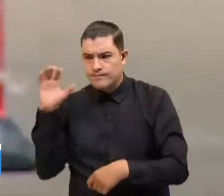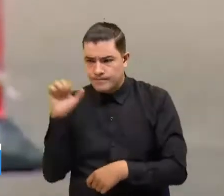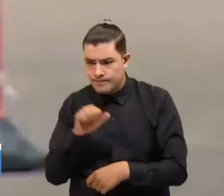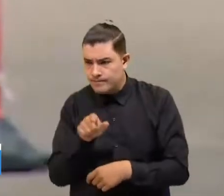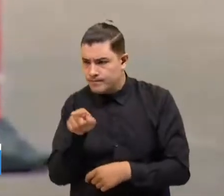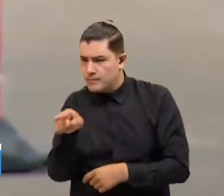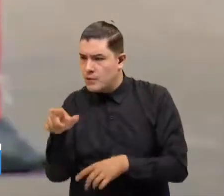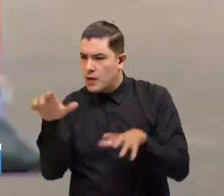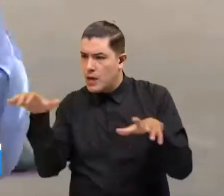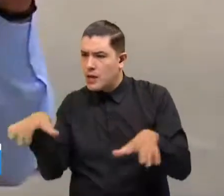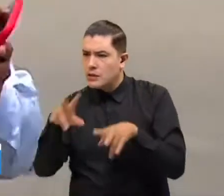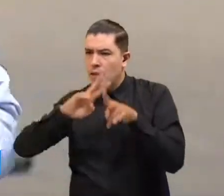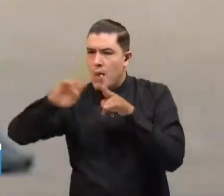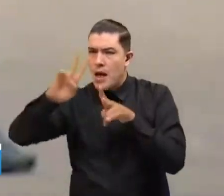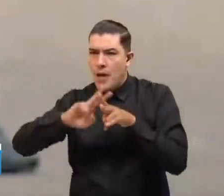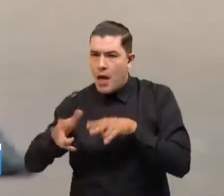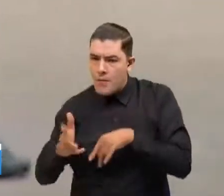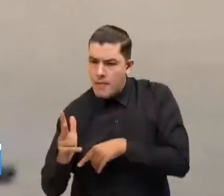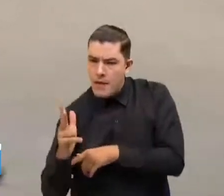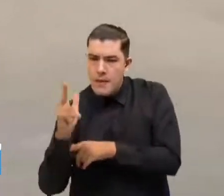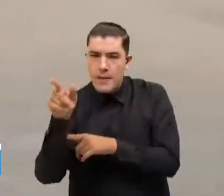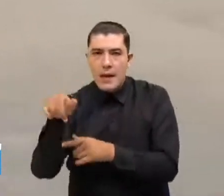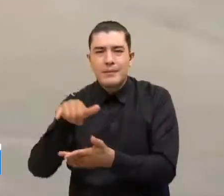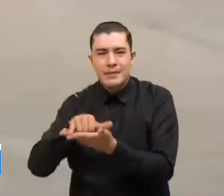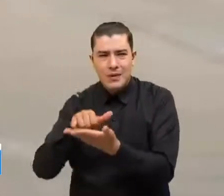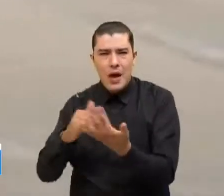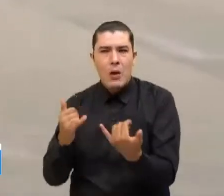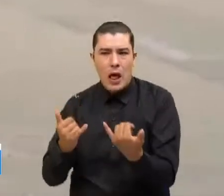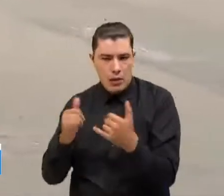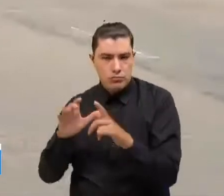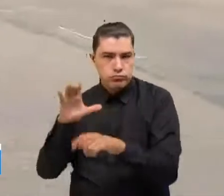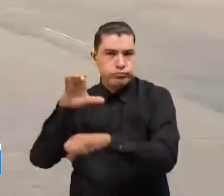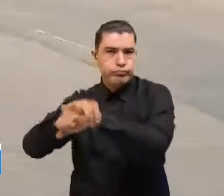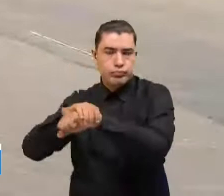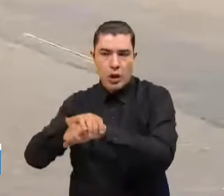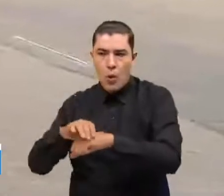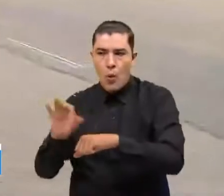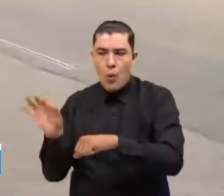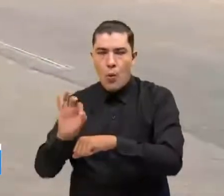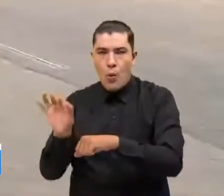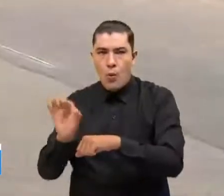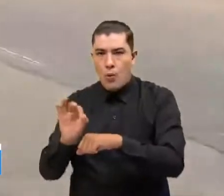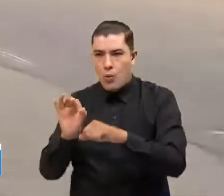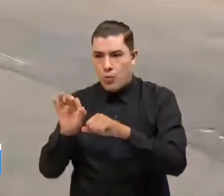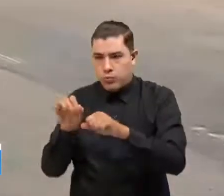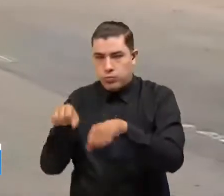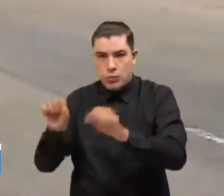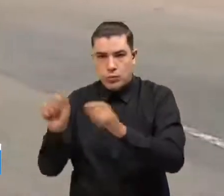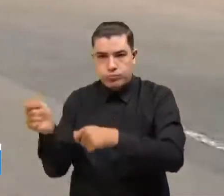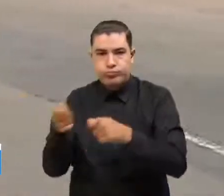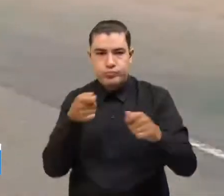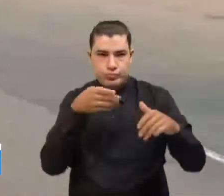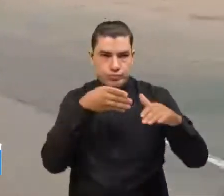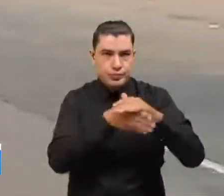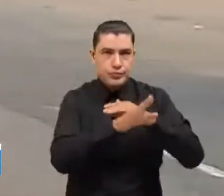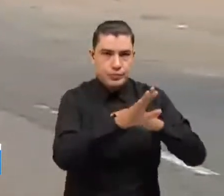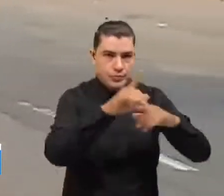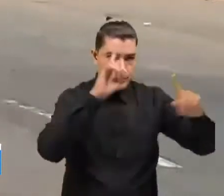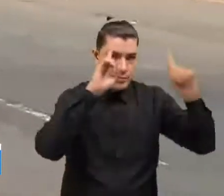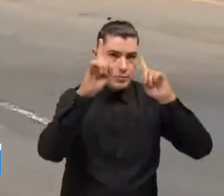personas realizando estos piques quiero mostrarles un poco de cómo está esta ruta de acceso es pues el paso también de vehículos de carga